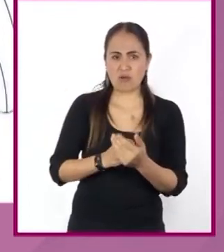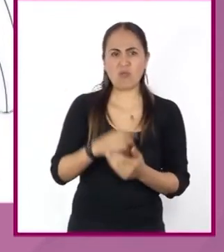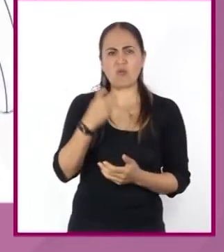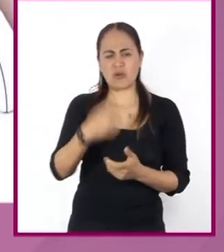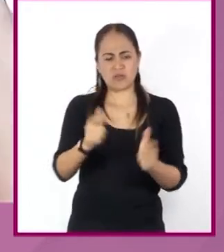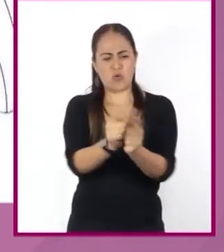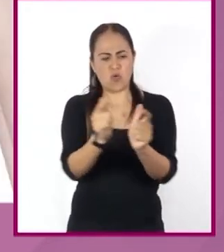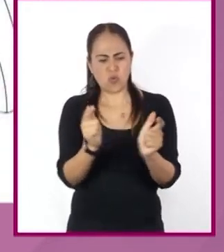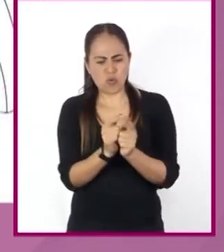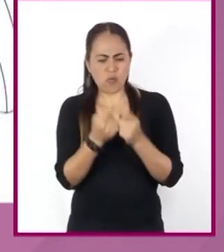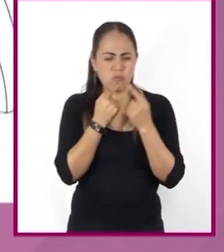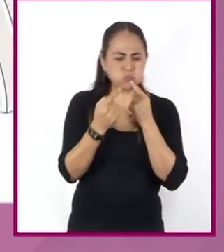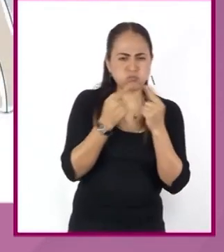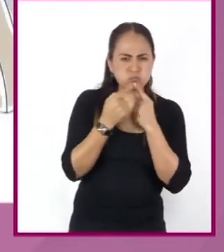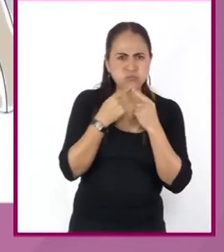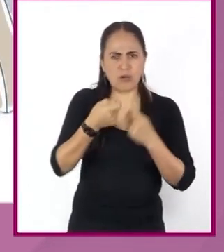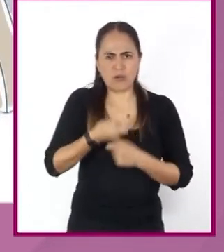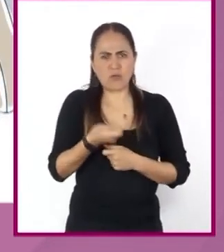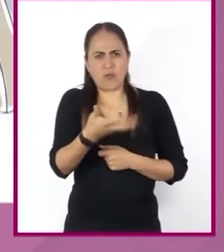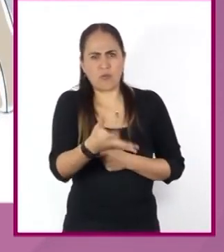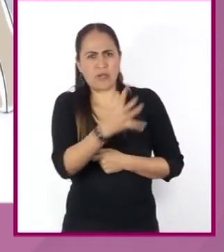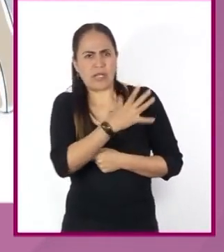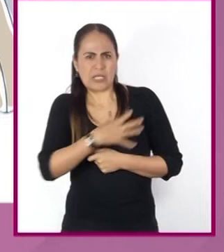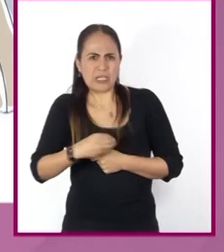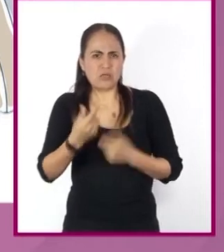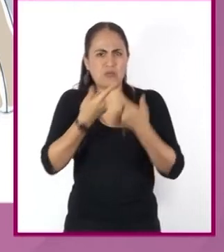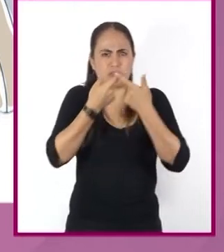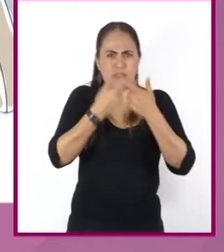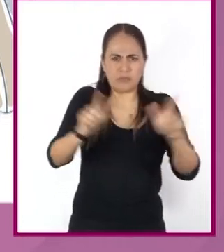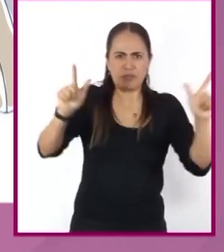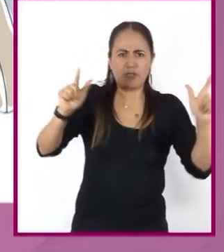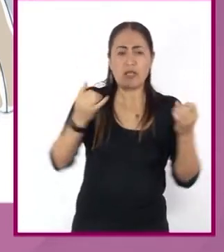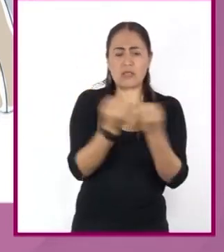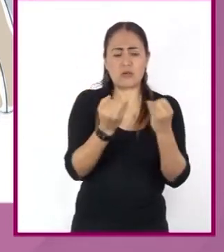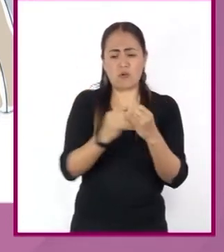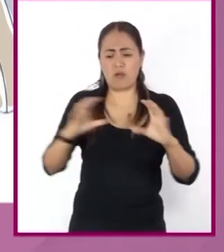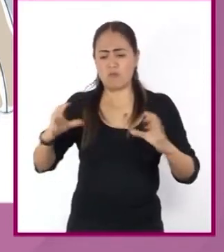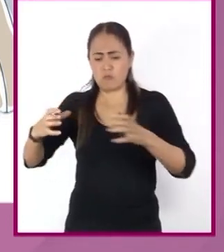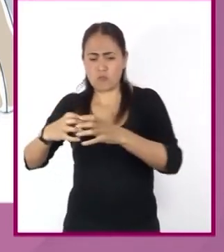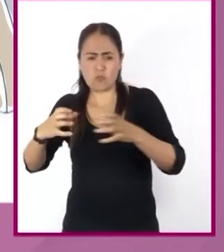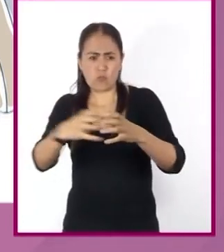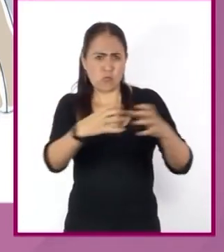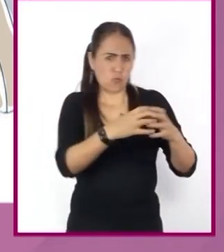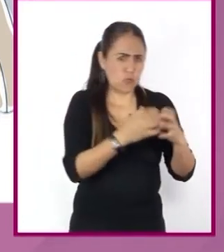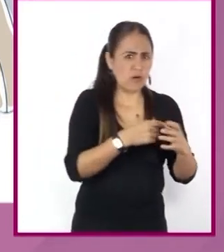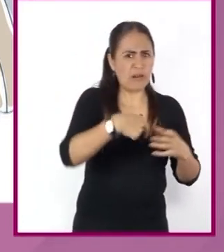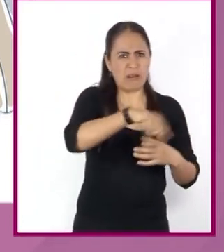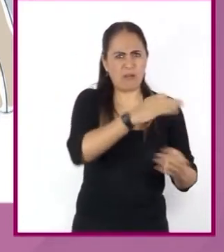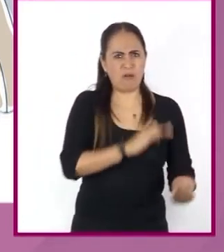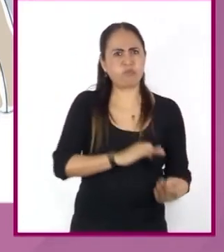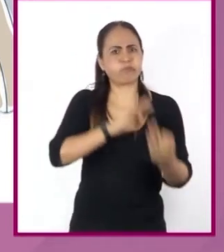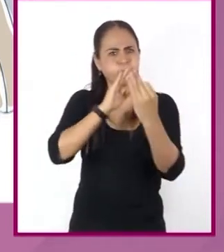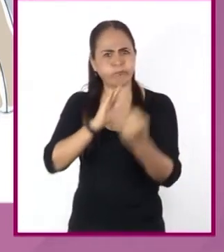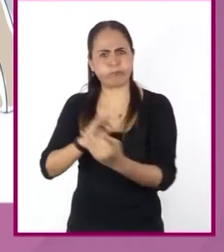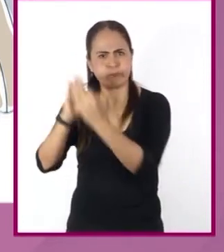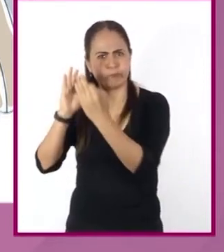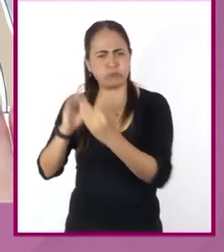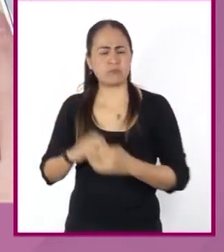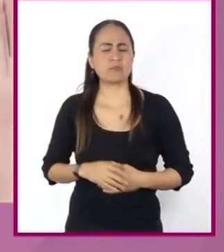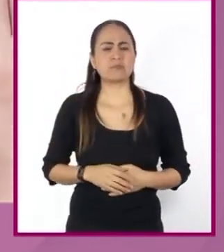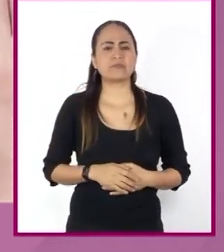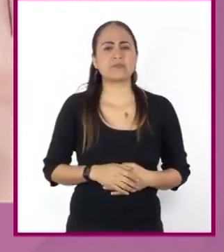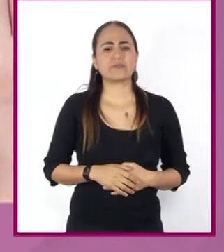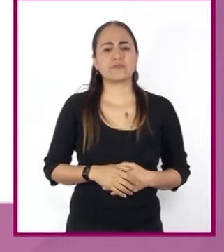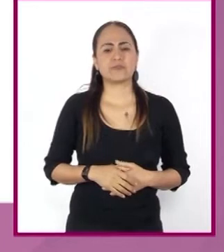de la Libertad y otras organizaciones que encabezaron la resistencia de los colonos, los motines y el boicot.